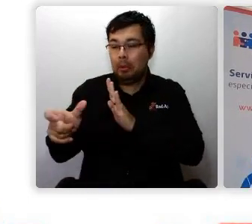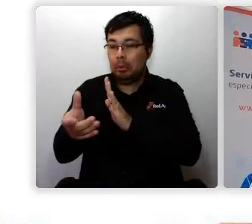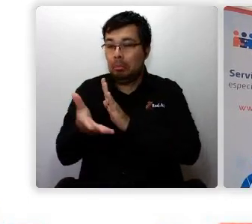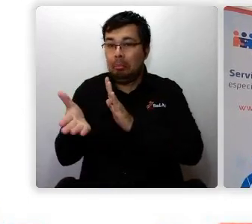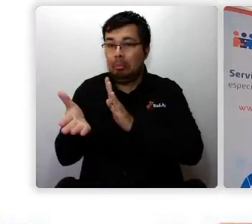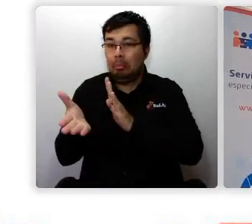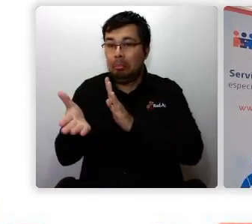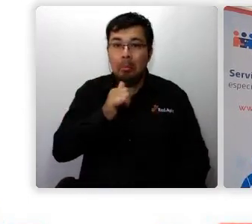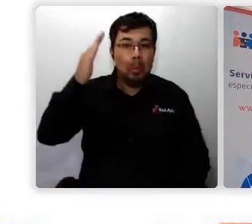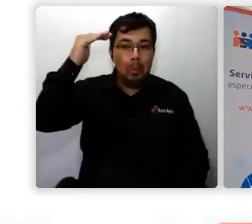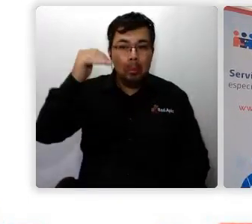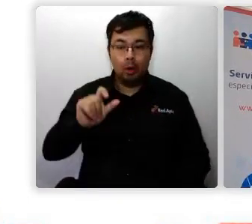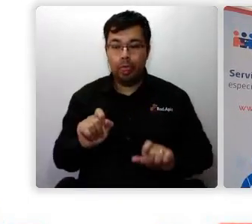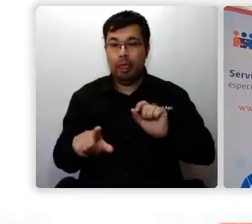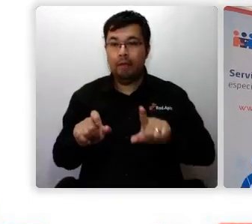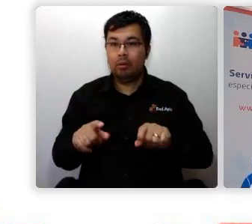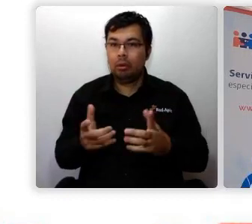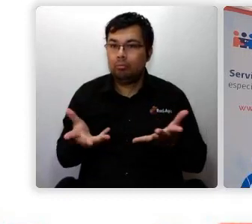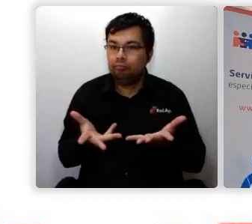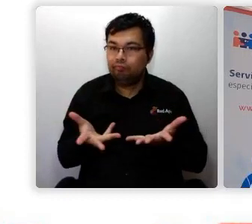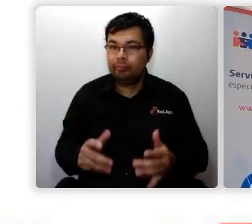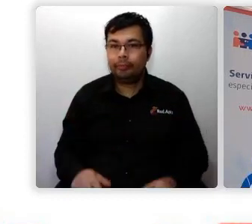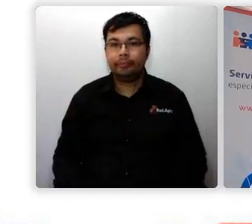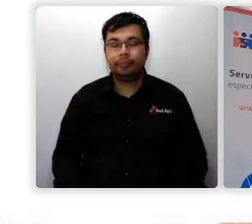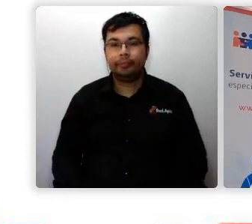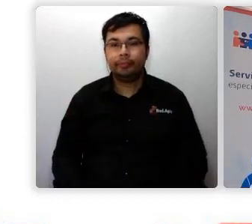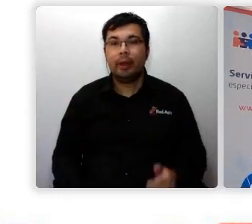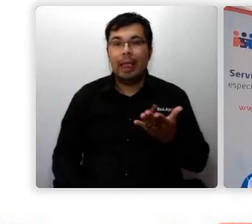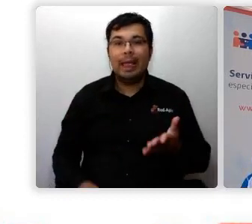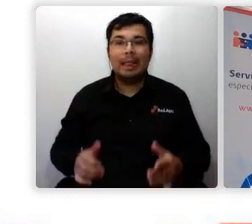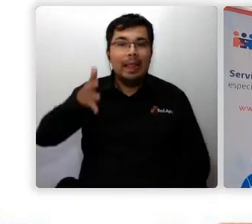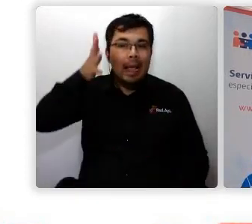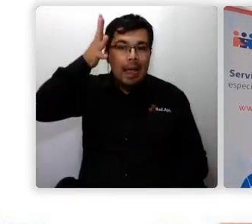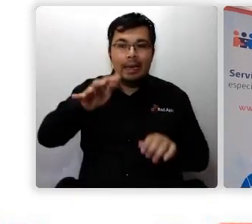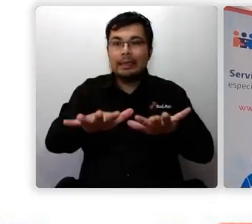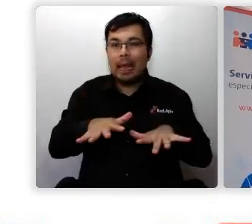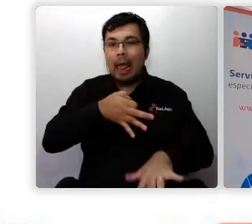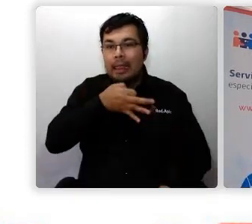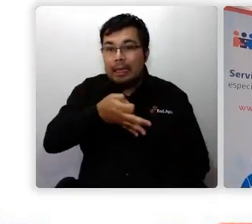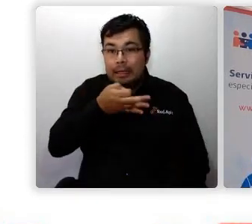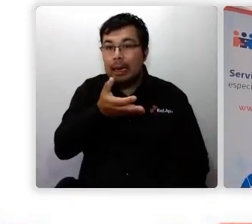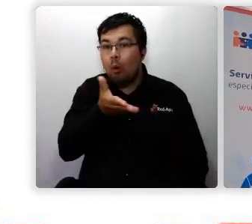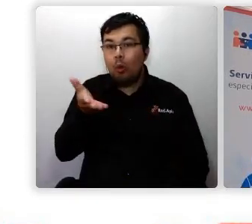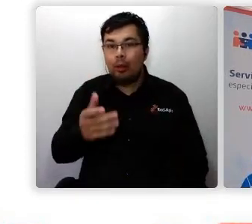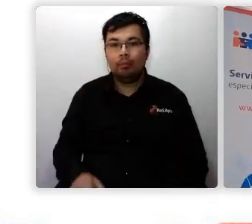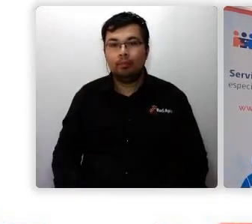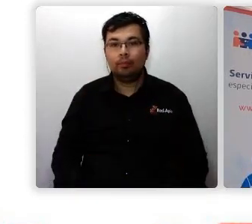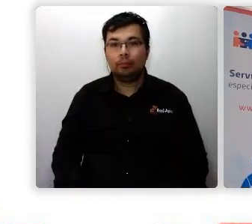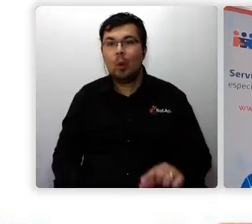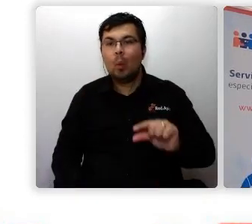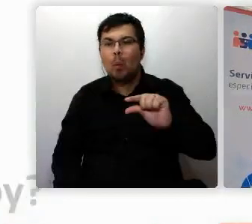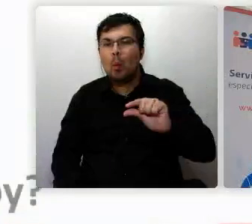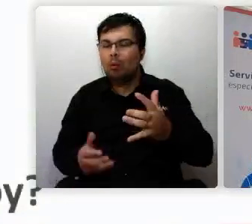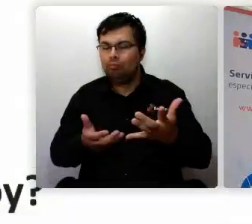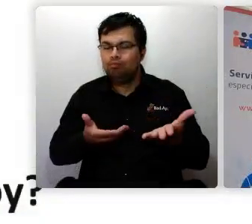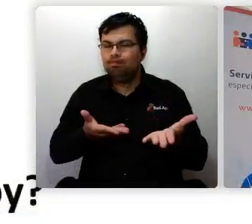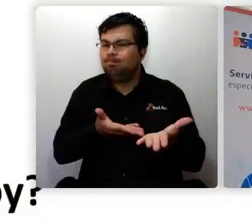qué es la Defensoría. Entonces, un poco, esta charla es contarles poco qué es, qué somos,